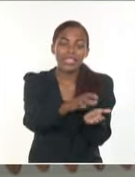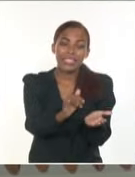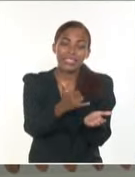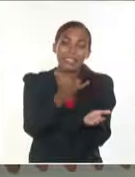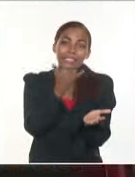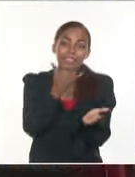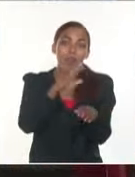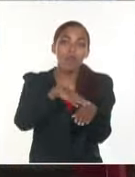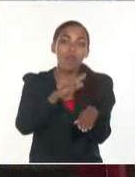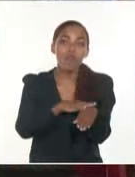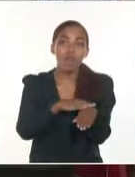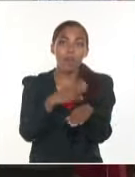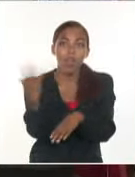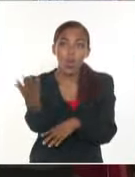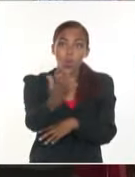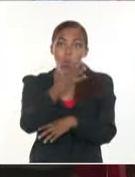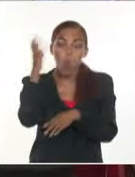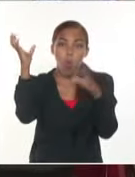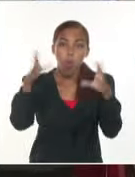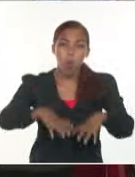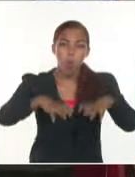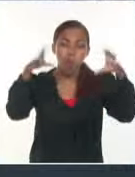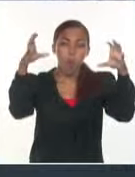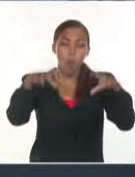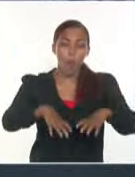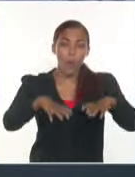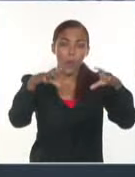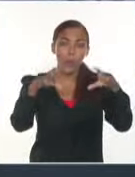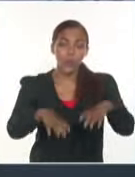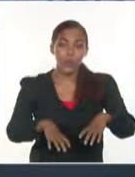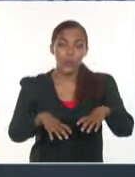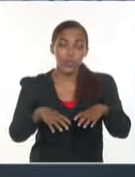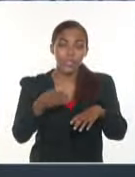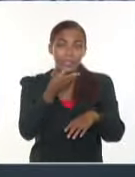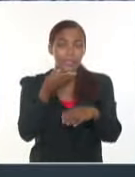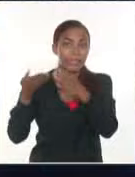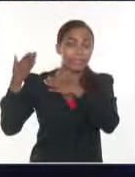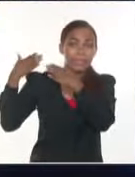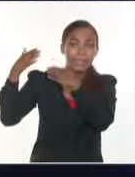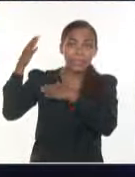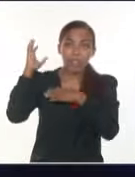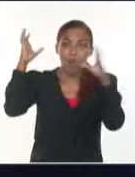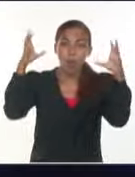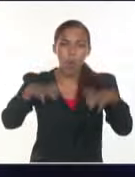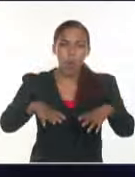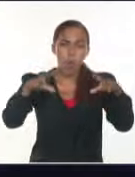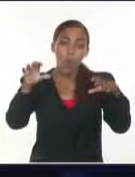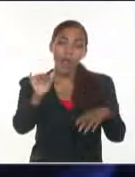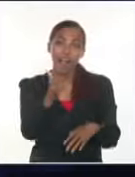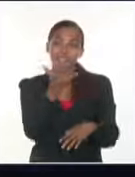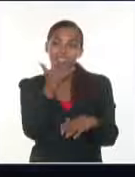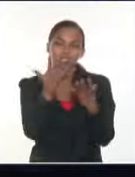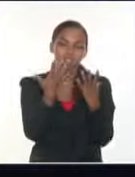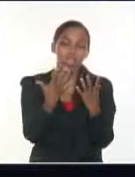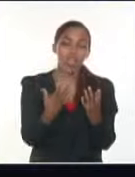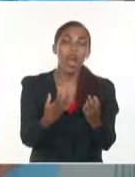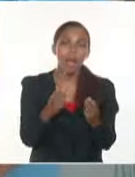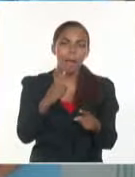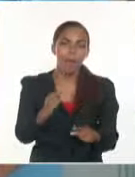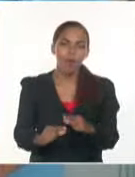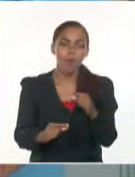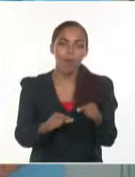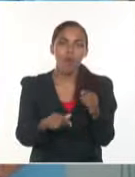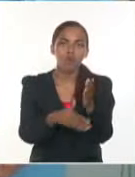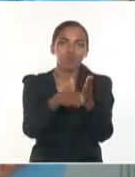los eventos hidrometeorológicos que en los últimos años han azotado la provincia, por lo que el mejoramiento constructivo de las